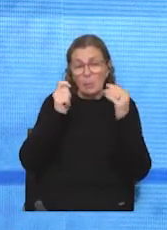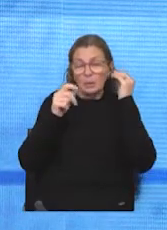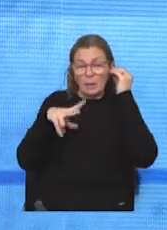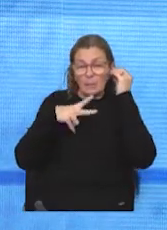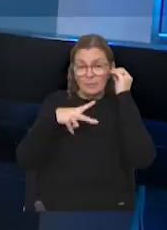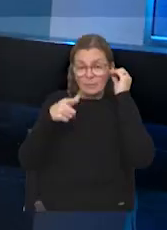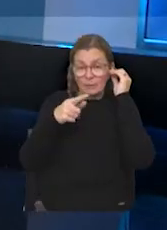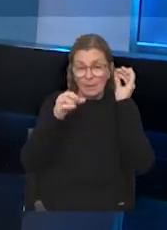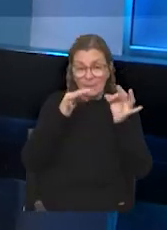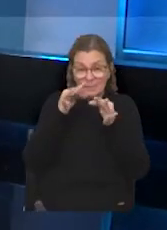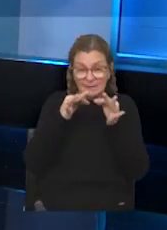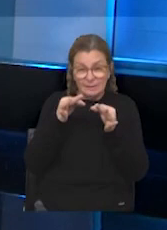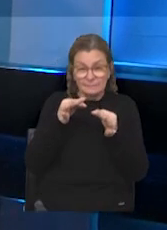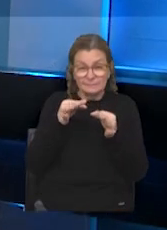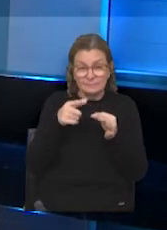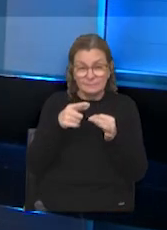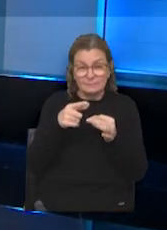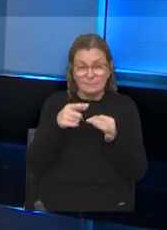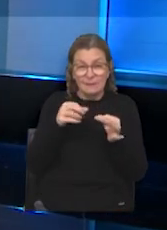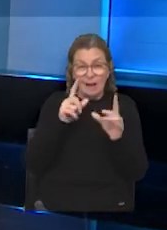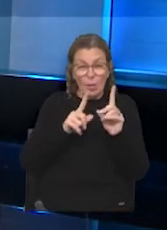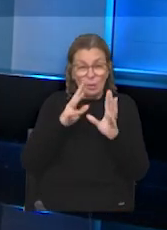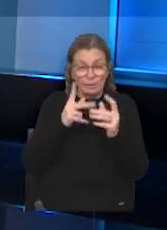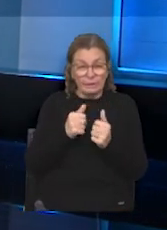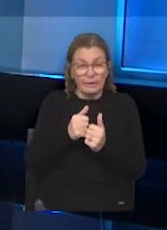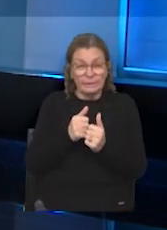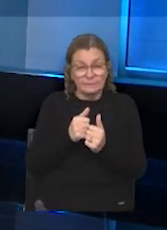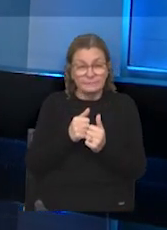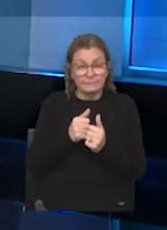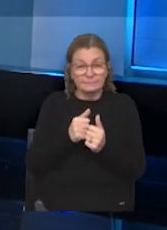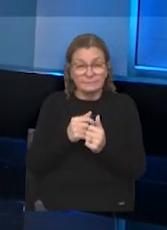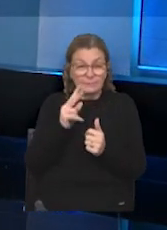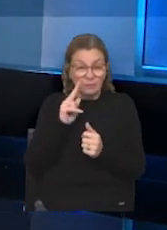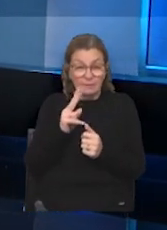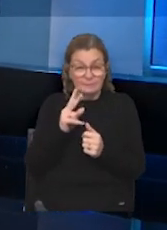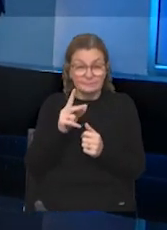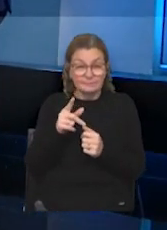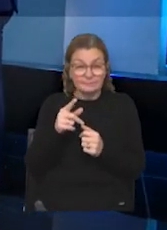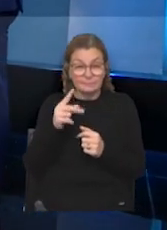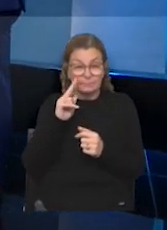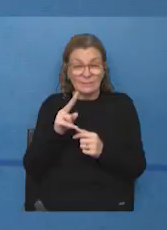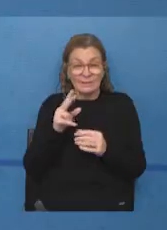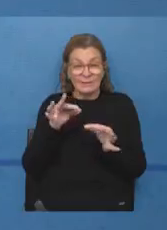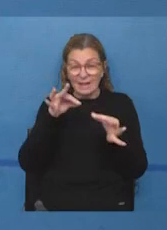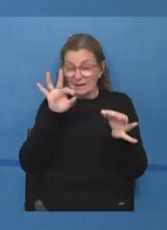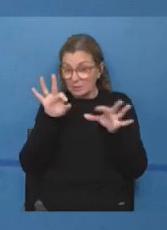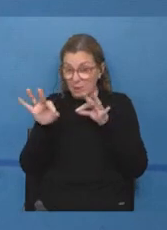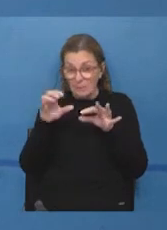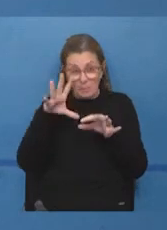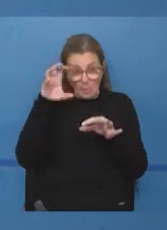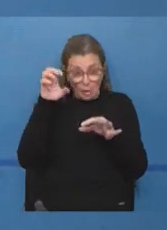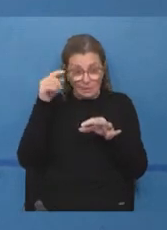a explicar su logo en este momento explicar de alguna forma tiene que ser legible escalable reproducible distinguible y